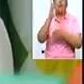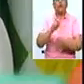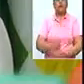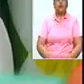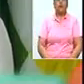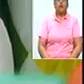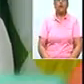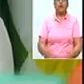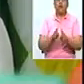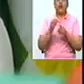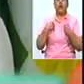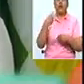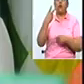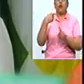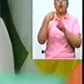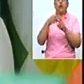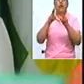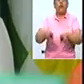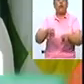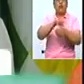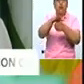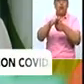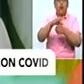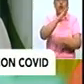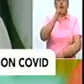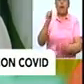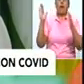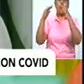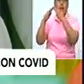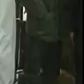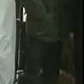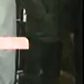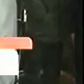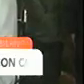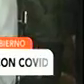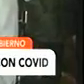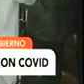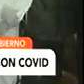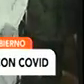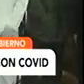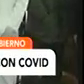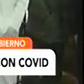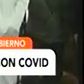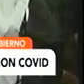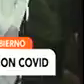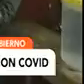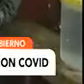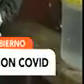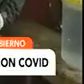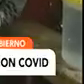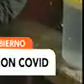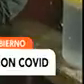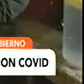la información de dos casos positivos, uno en Cochabamba y otro en La Paz, y solo 6 casos sospechosos en Santa Cruz. Por